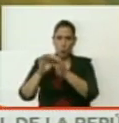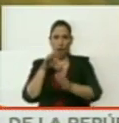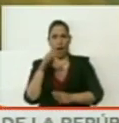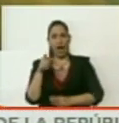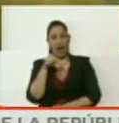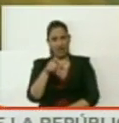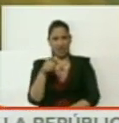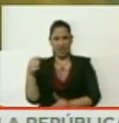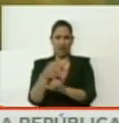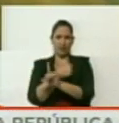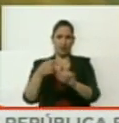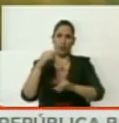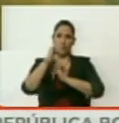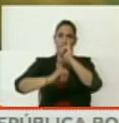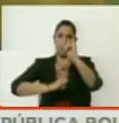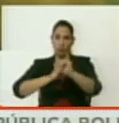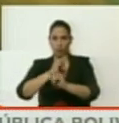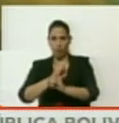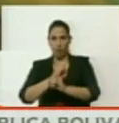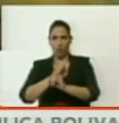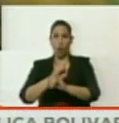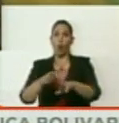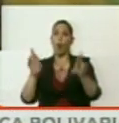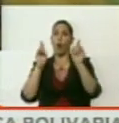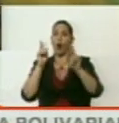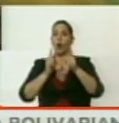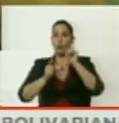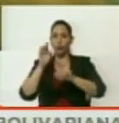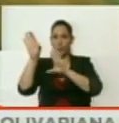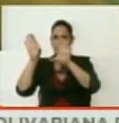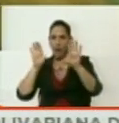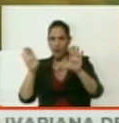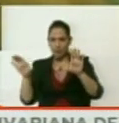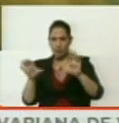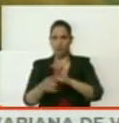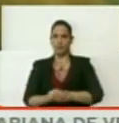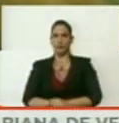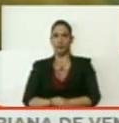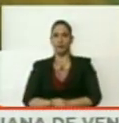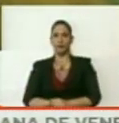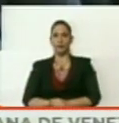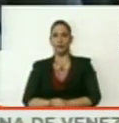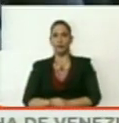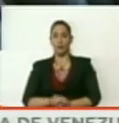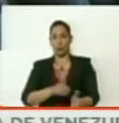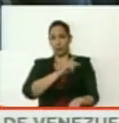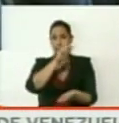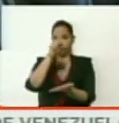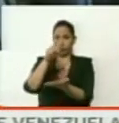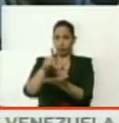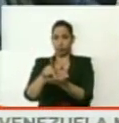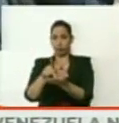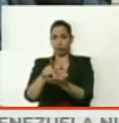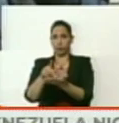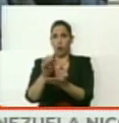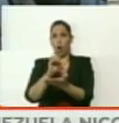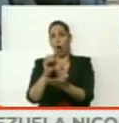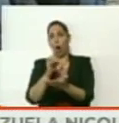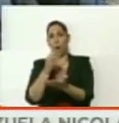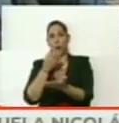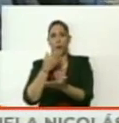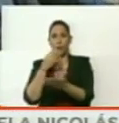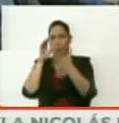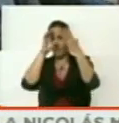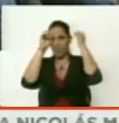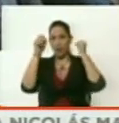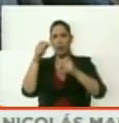agresión internacional. Y ojalá que algunos de esos países que asistieron, bueno, así fuera a nivel de embajador. Yo